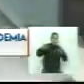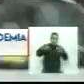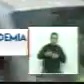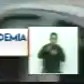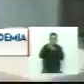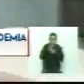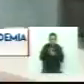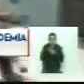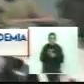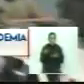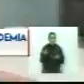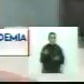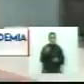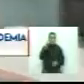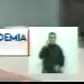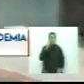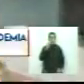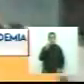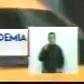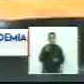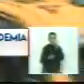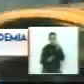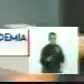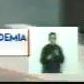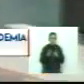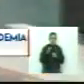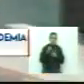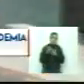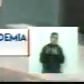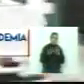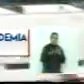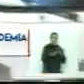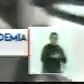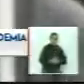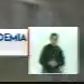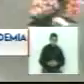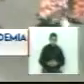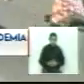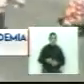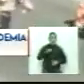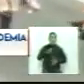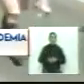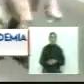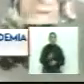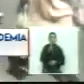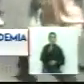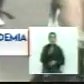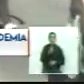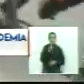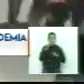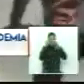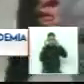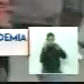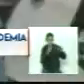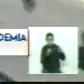intensivo. ¿Qué es lo que pasa? Que la gente empieza a morir, ¿no? Y esa gente que muere es porque no ha recibido una